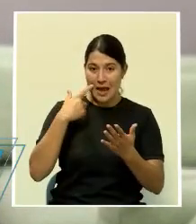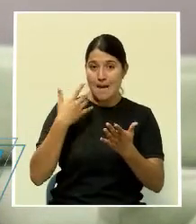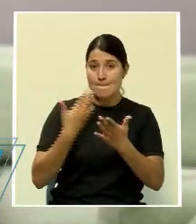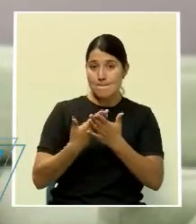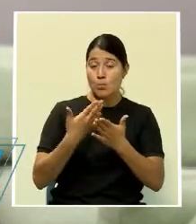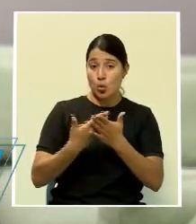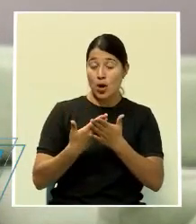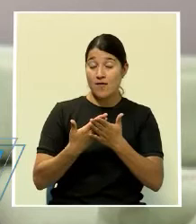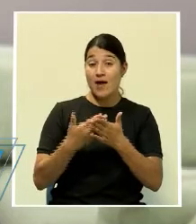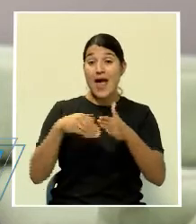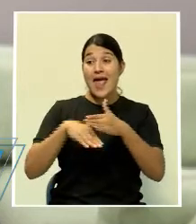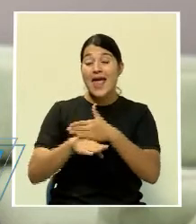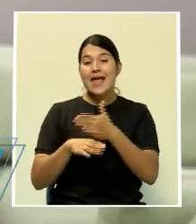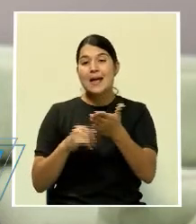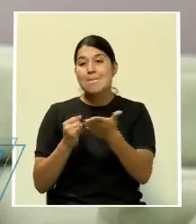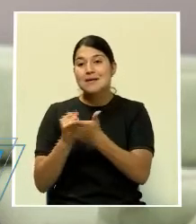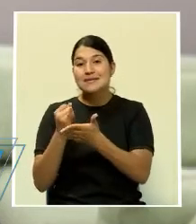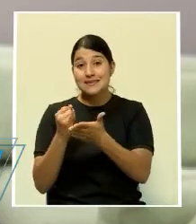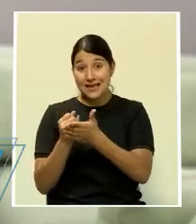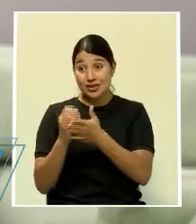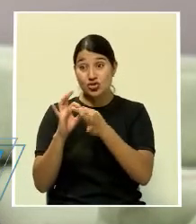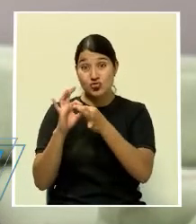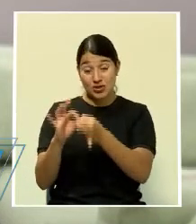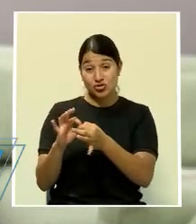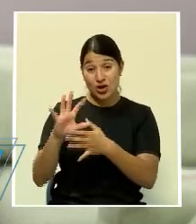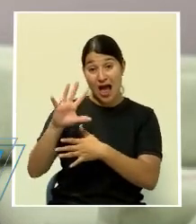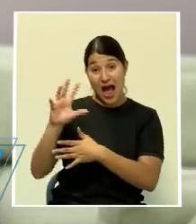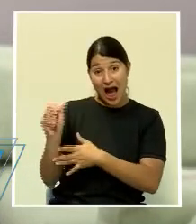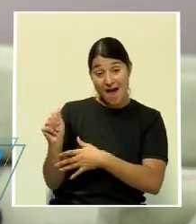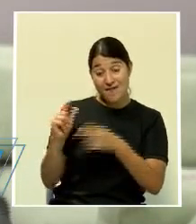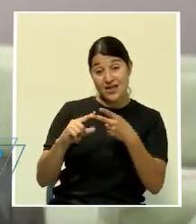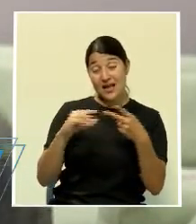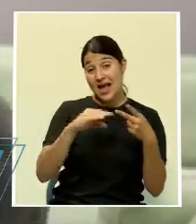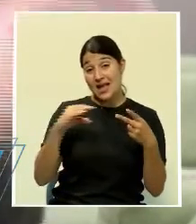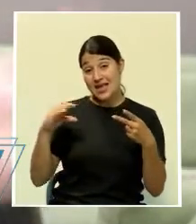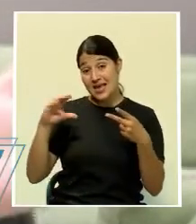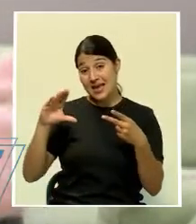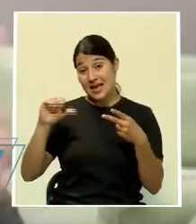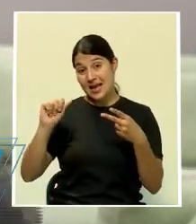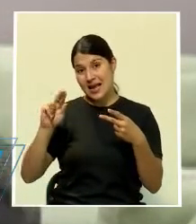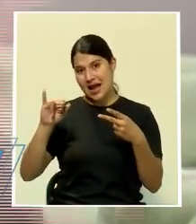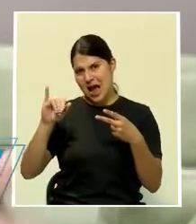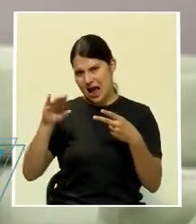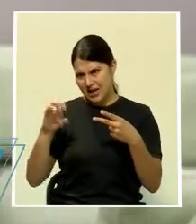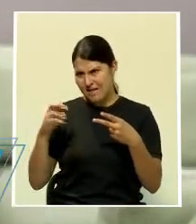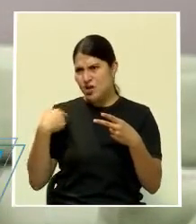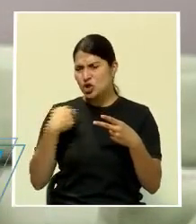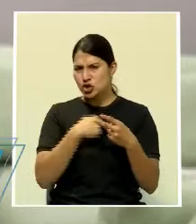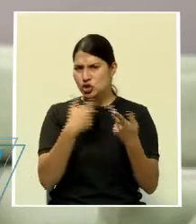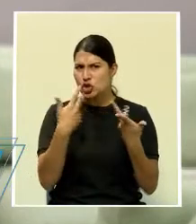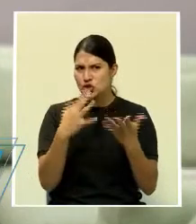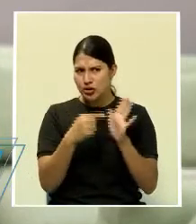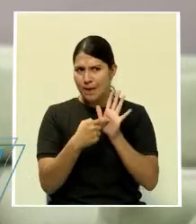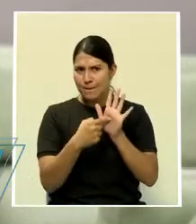de Estudios de África y el Caribe. Hemos realizado esfuerzos documentales de esas familias